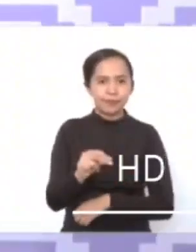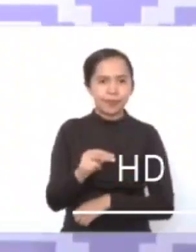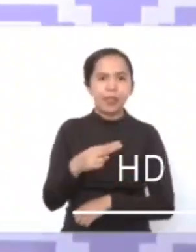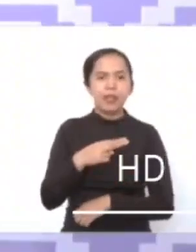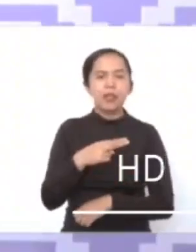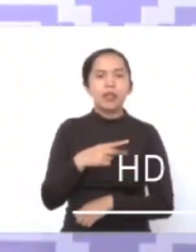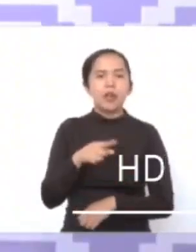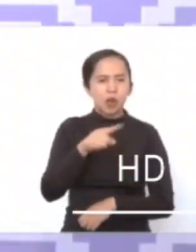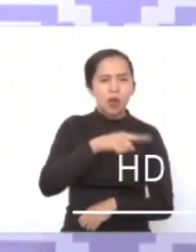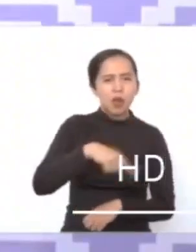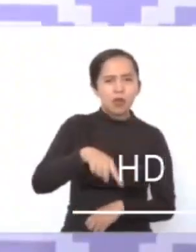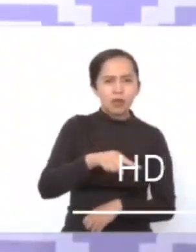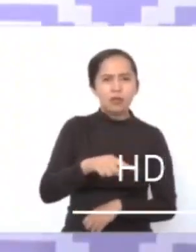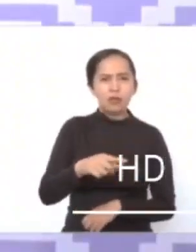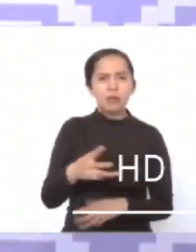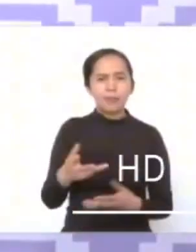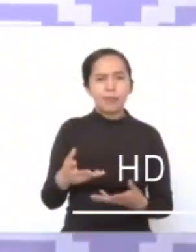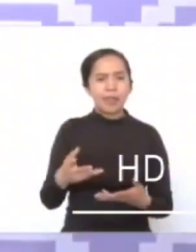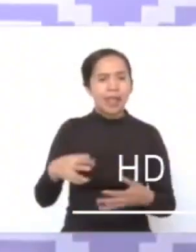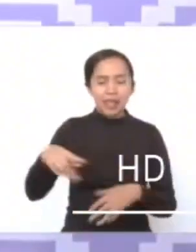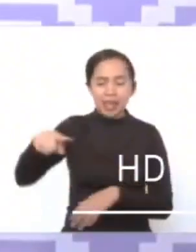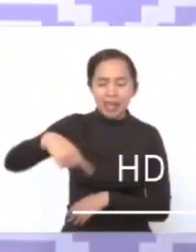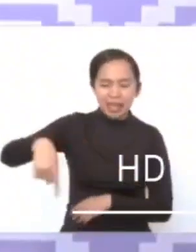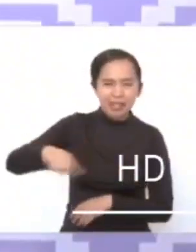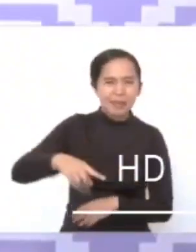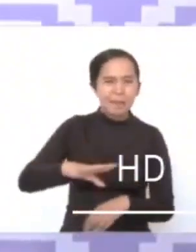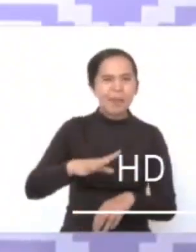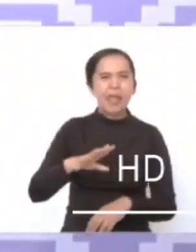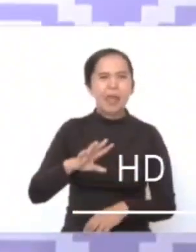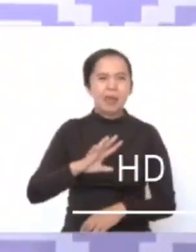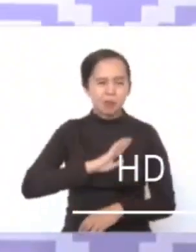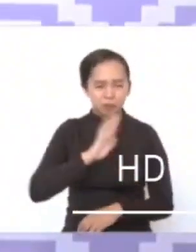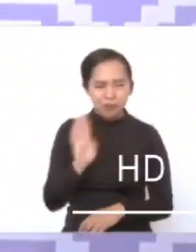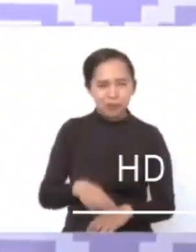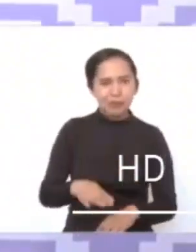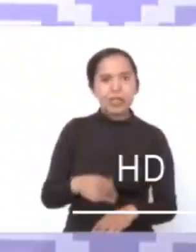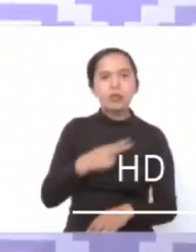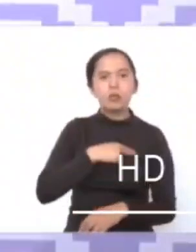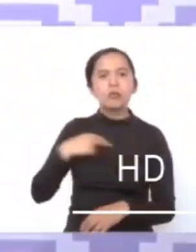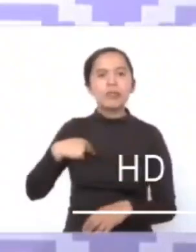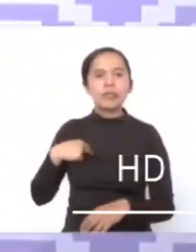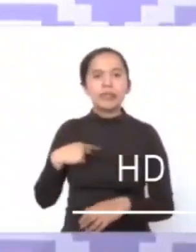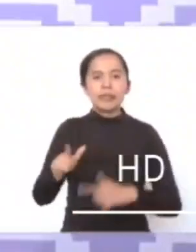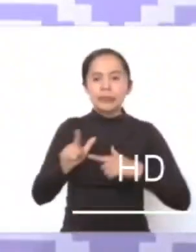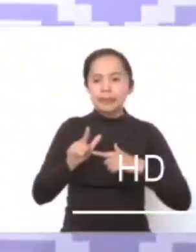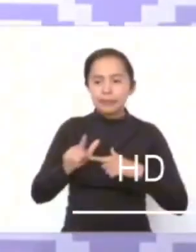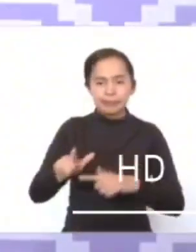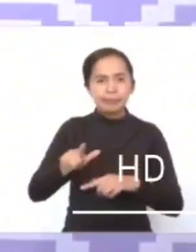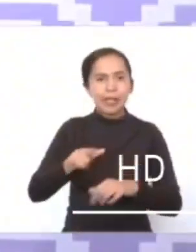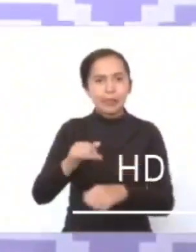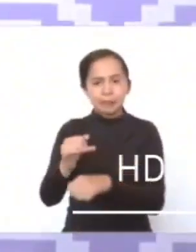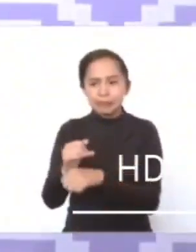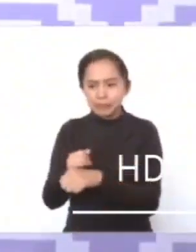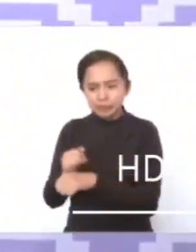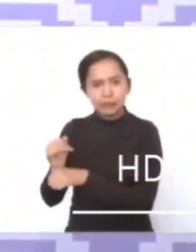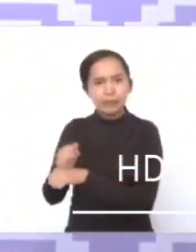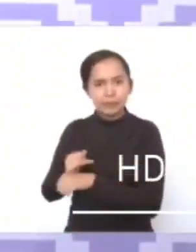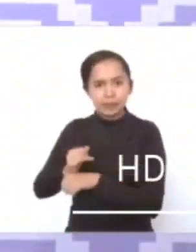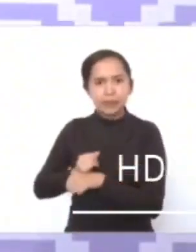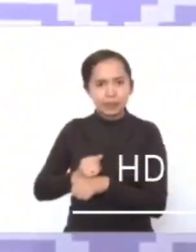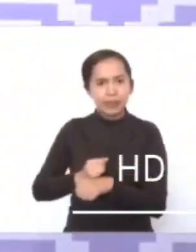palabras. En este, como en todos los feminicidios, trabajamos con rigor científico e